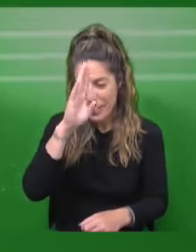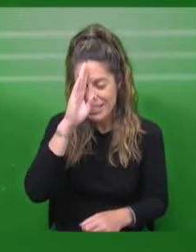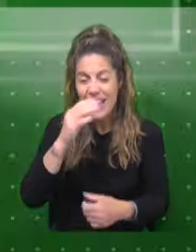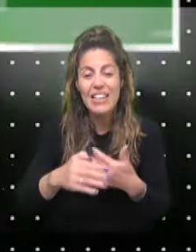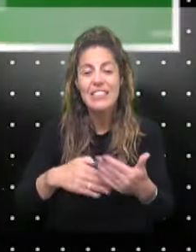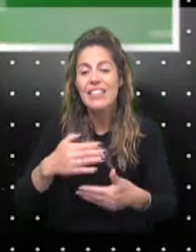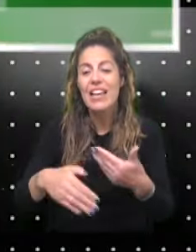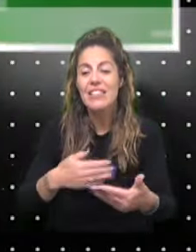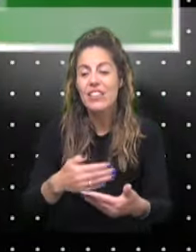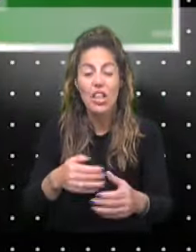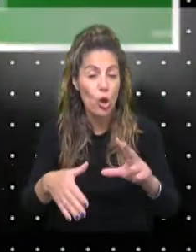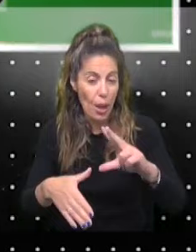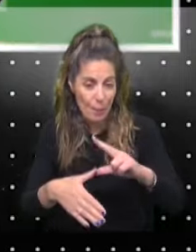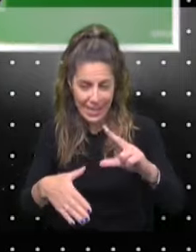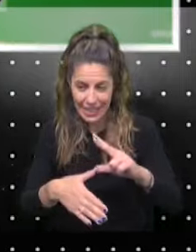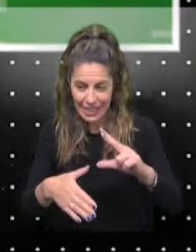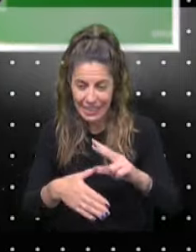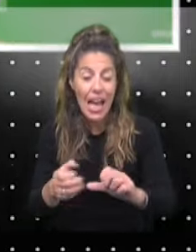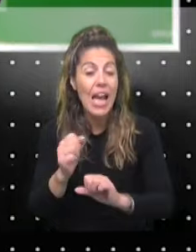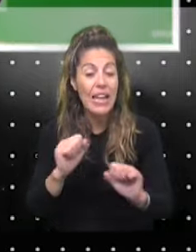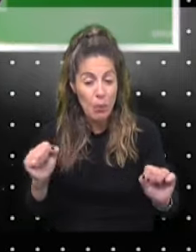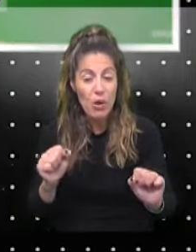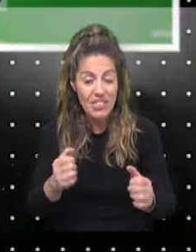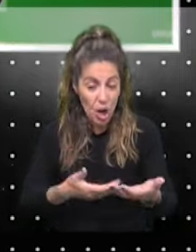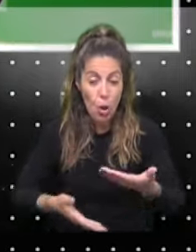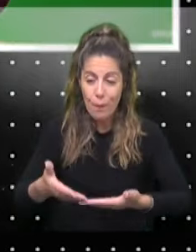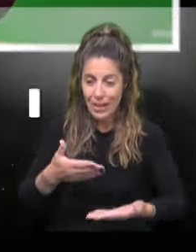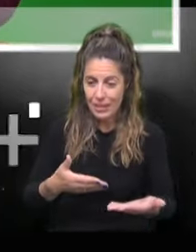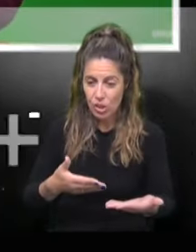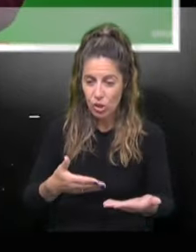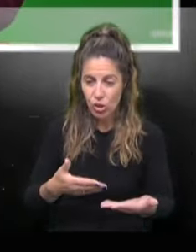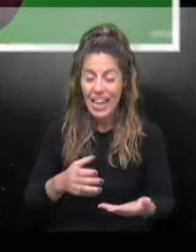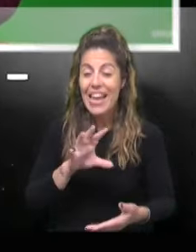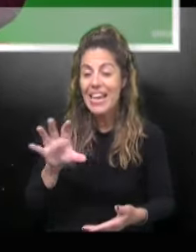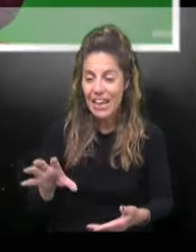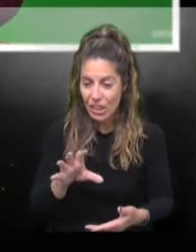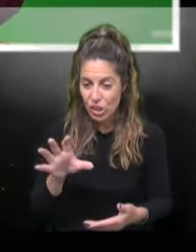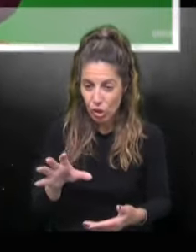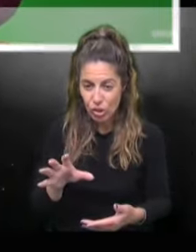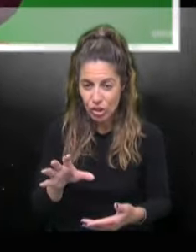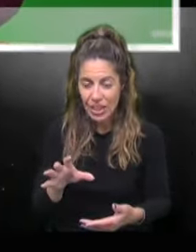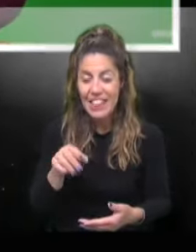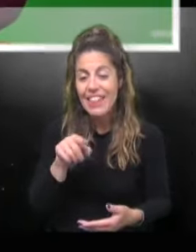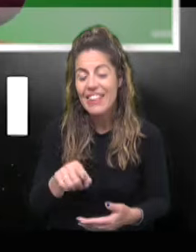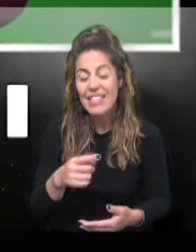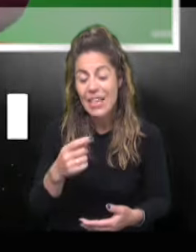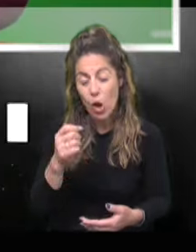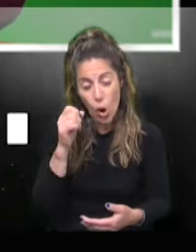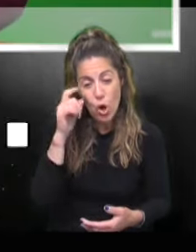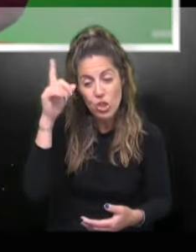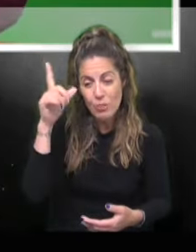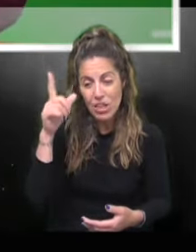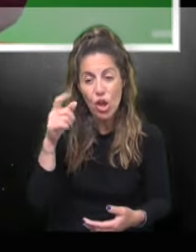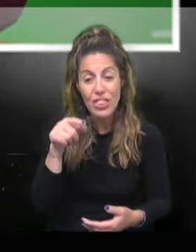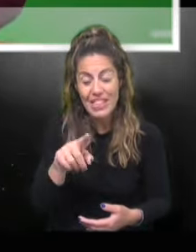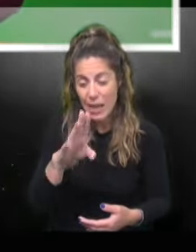desarrollando en América Latina y que puede ser compartido en la región este desde ese conocimiento de esas